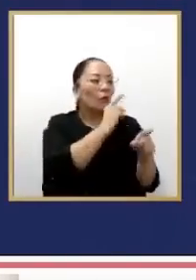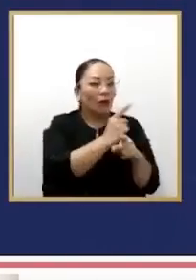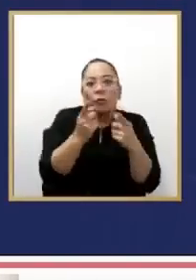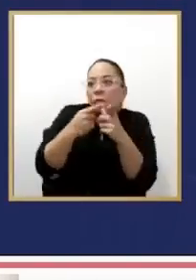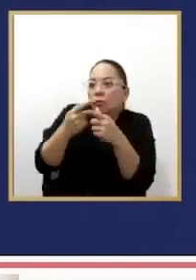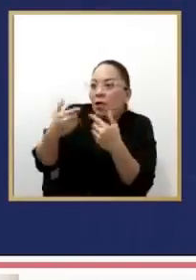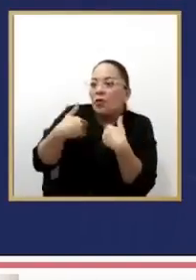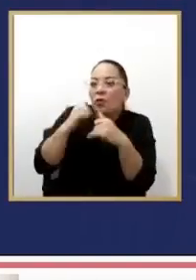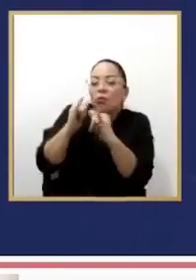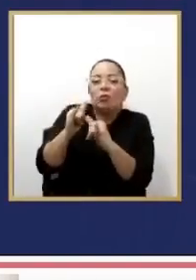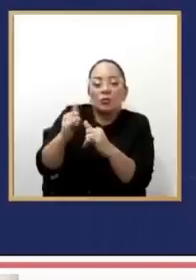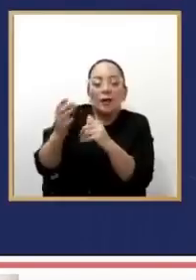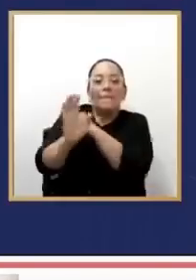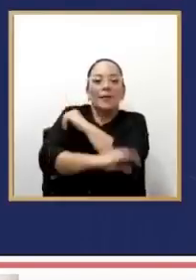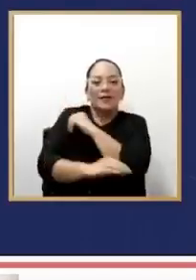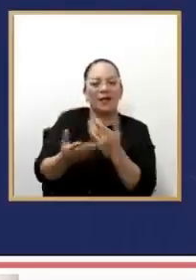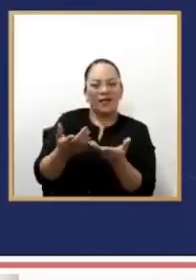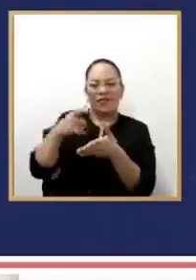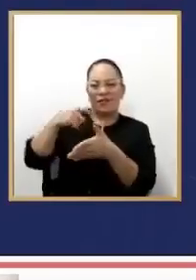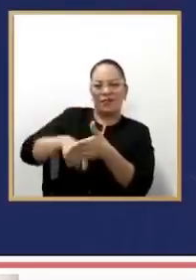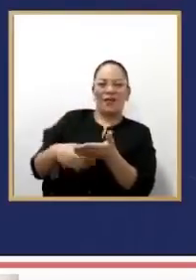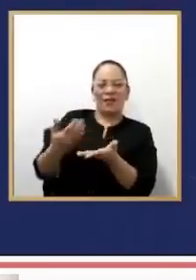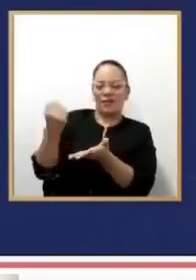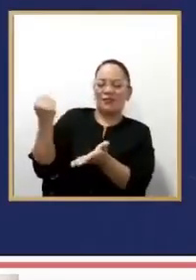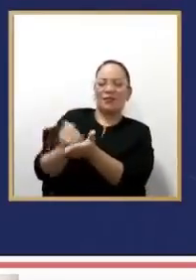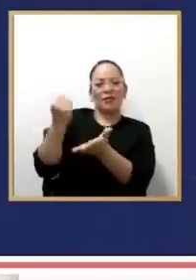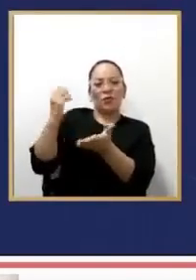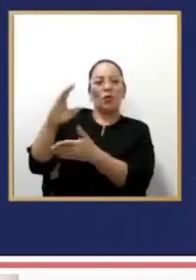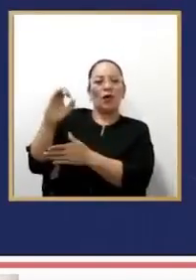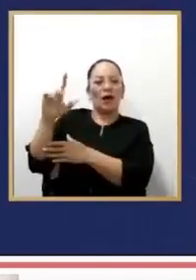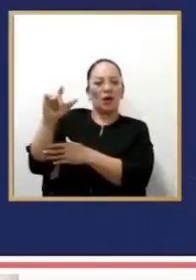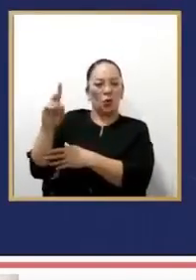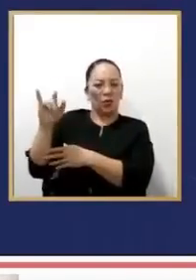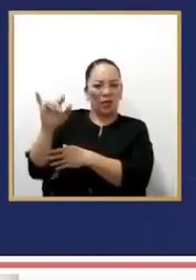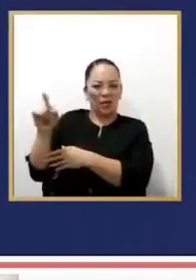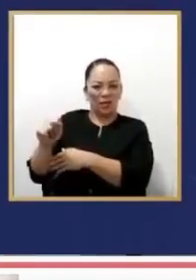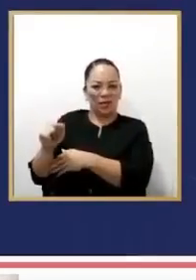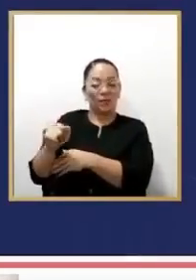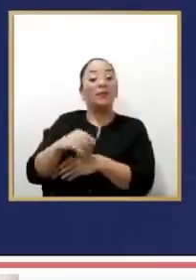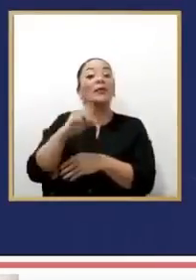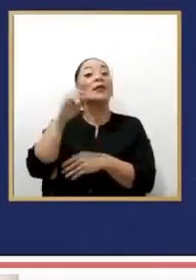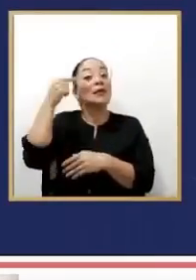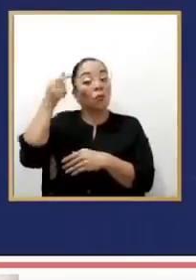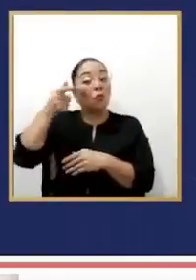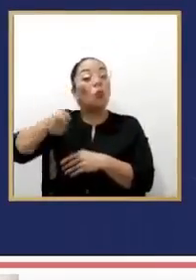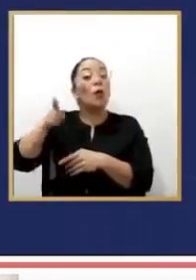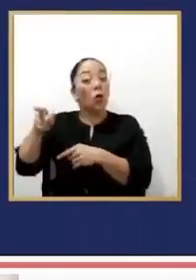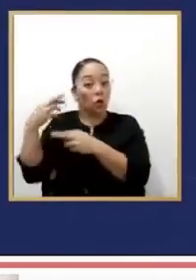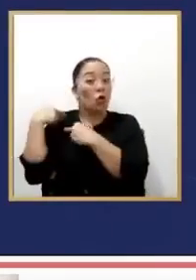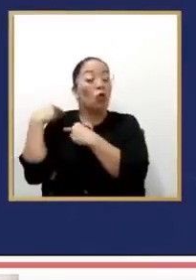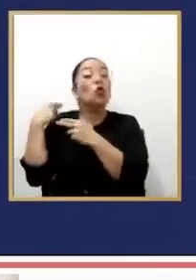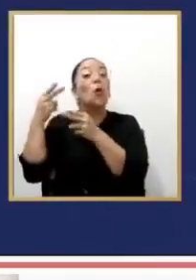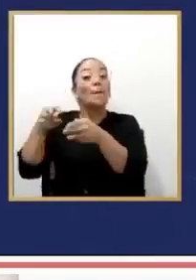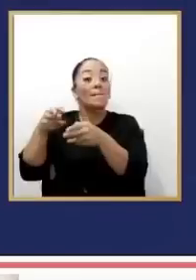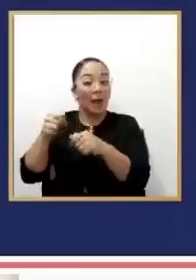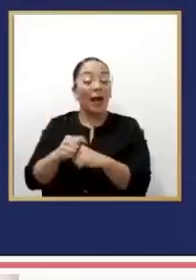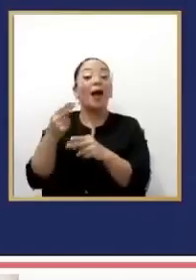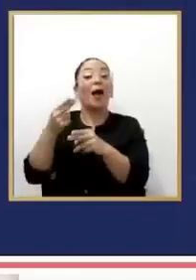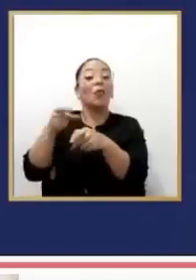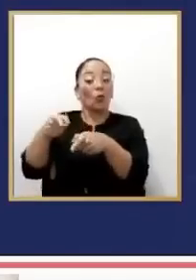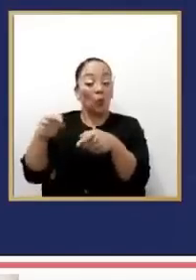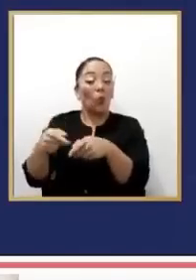hay una denuncia penal firmada con el sello de don Carlos Díaz. Y procurador nombrado a cargo y demás. Y procurador nombrado a